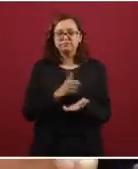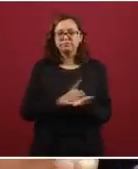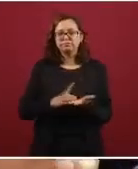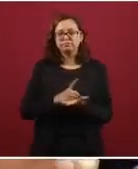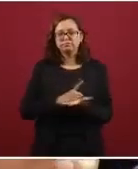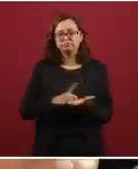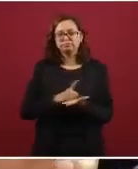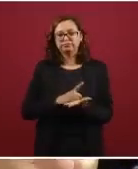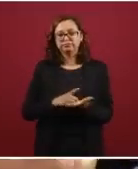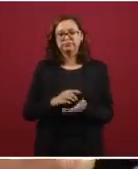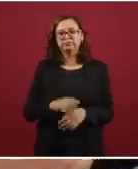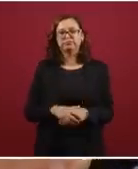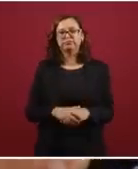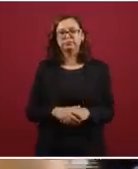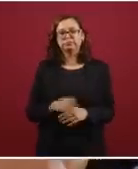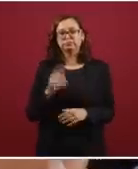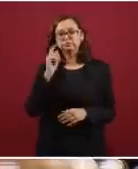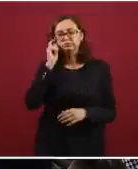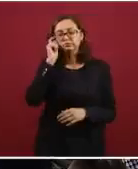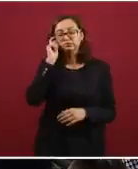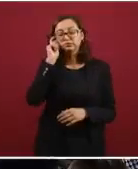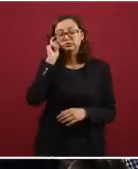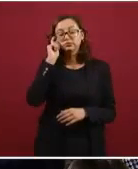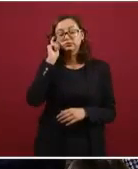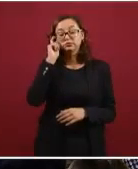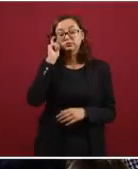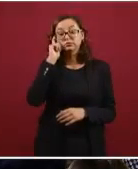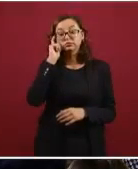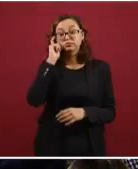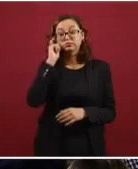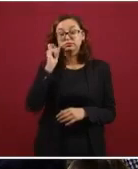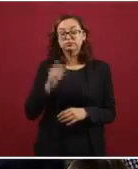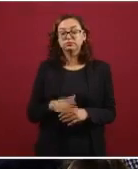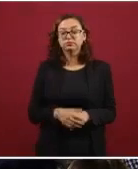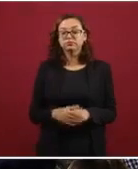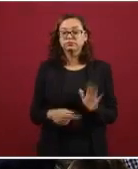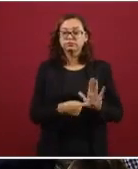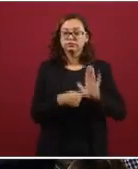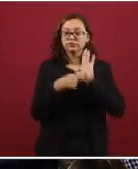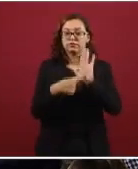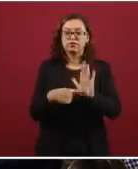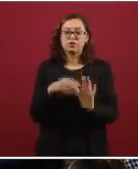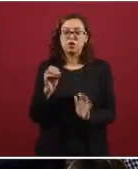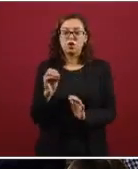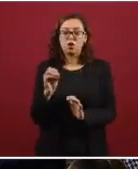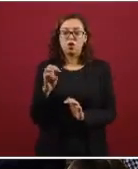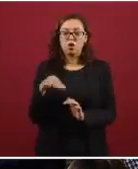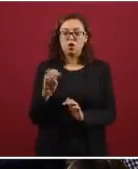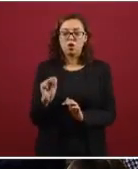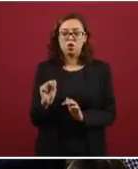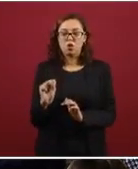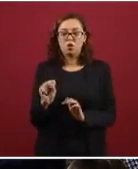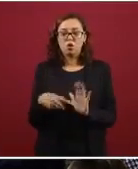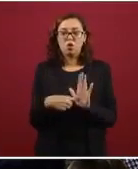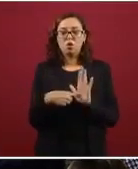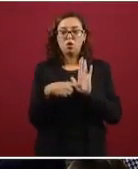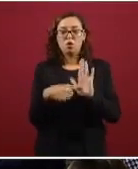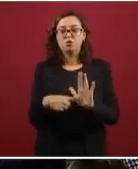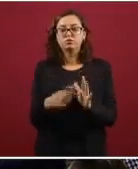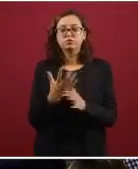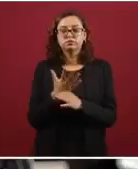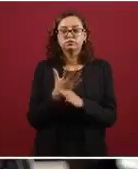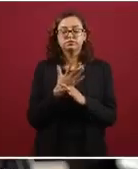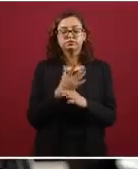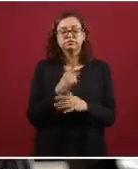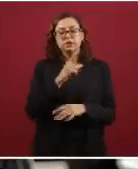Aquí hay una gráfica, secretario, de la Organización Mundial de la Salud, en donde señala que